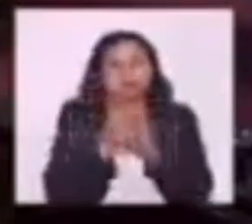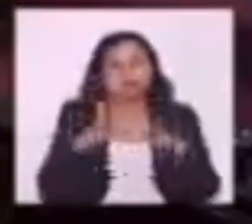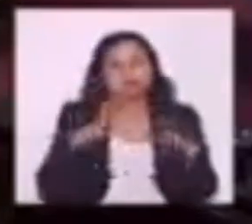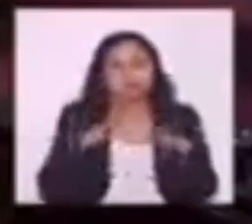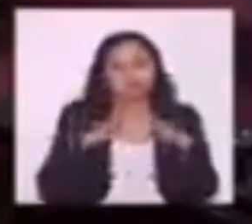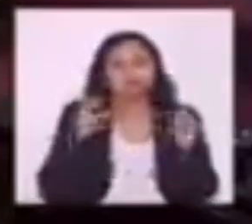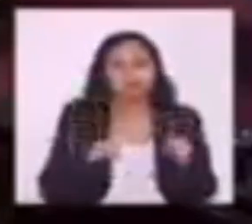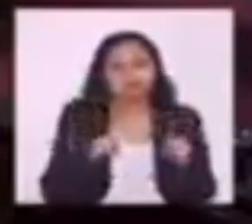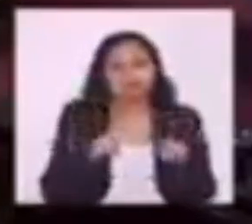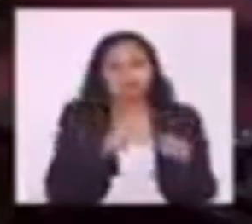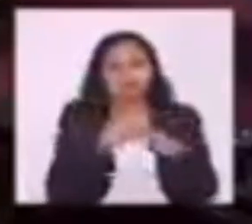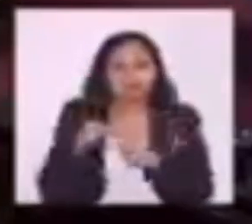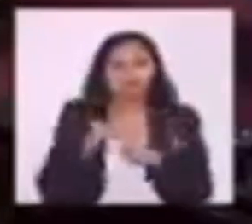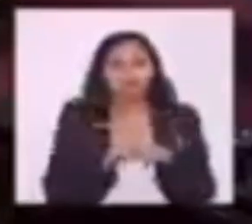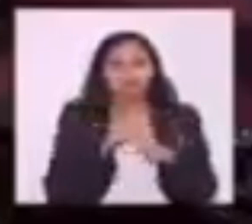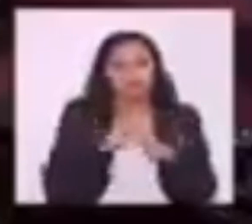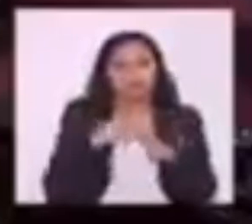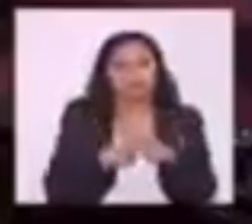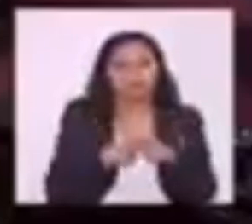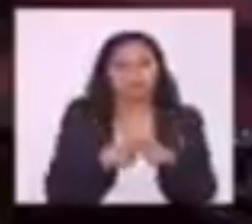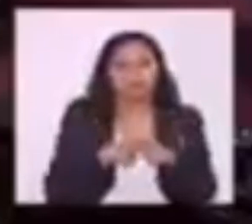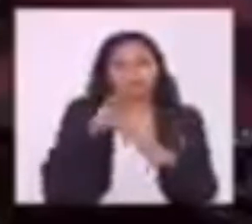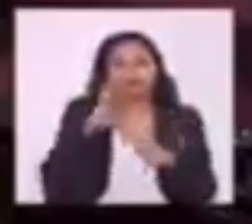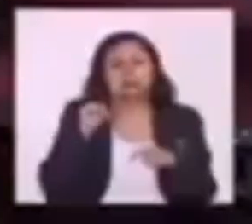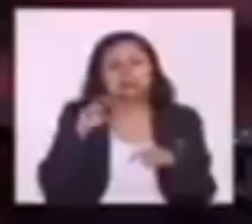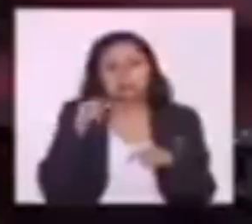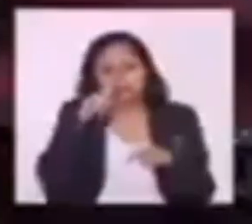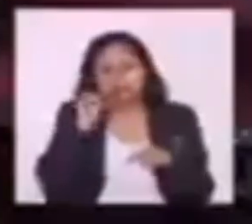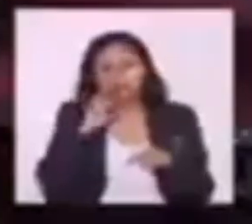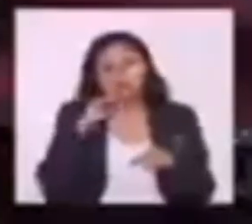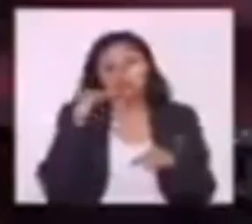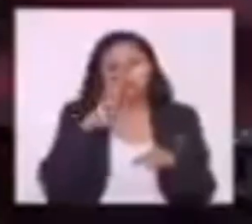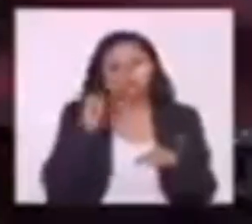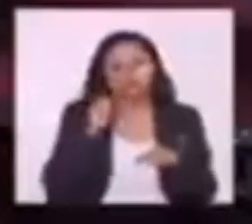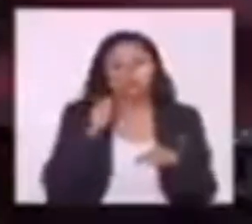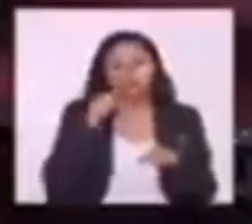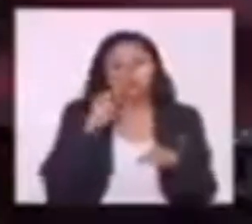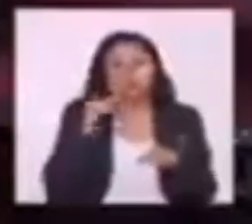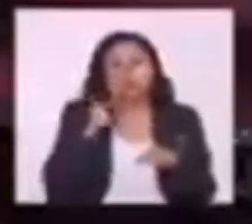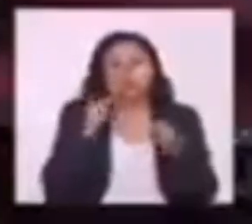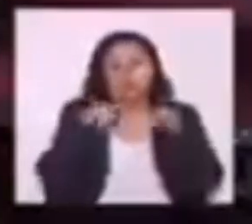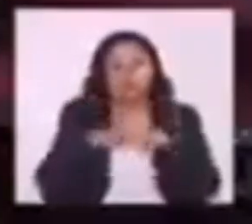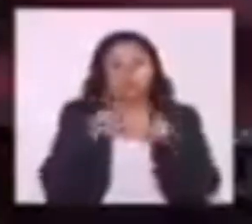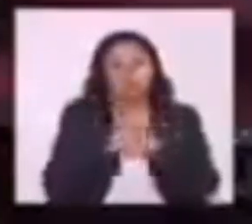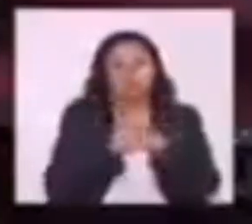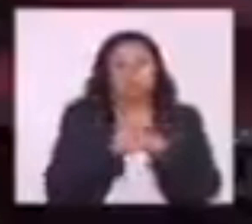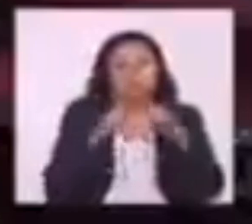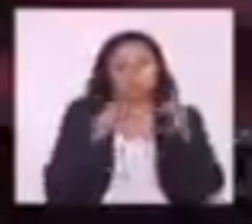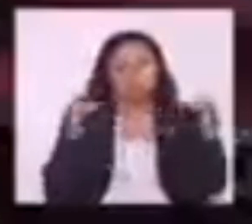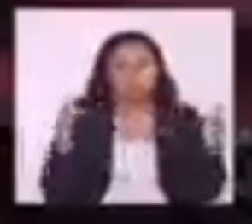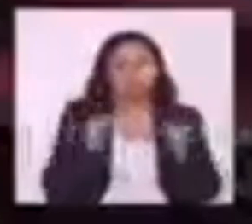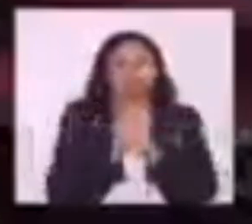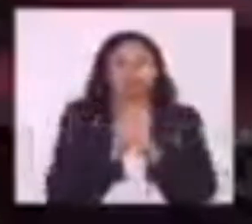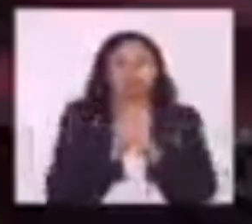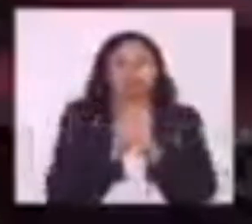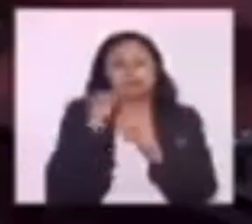vacacionar, sí, especialmente cuando lleguen a Monterrico van a pagar tres peajes: Palín, Puerto y el puente Verónica Michel que está